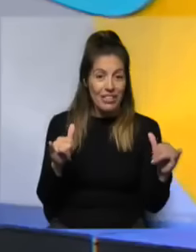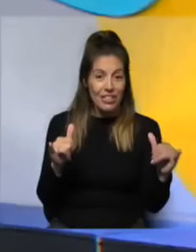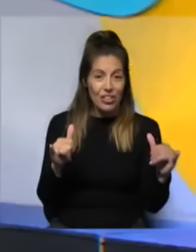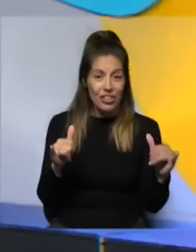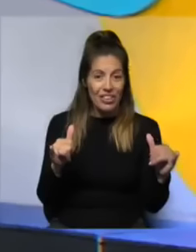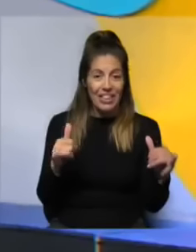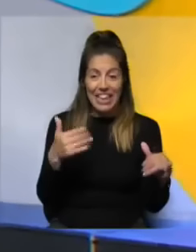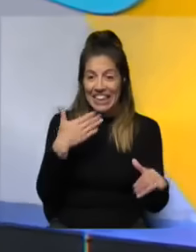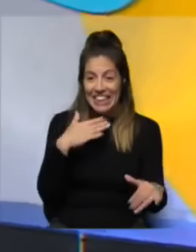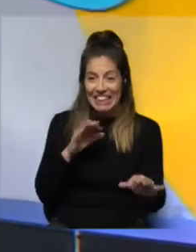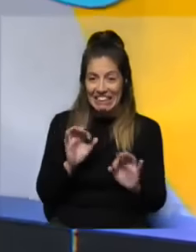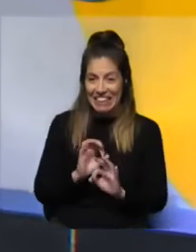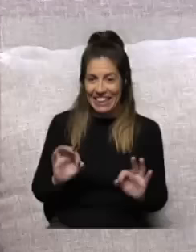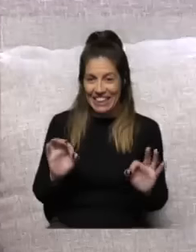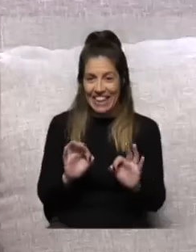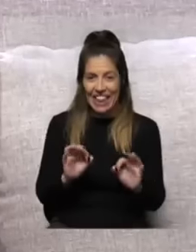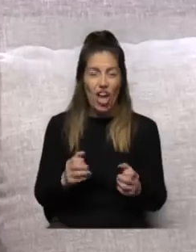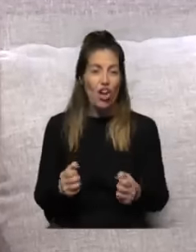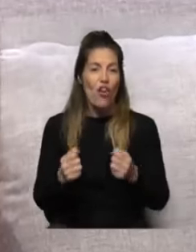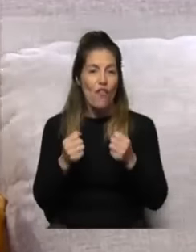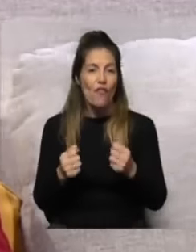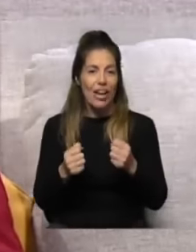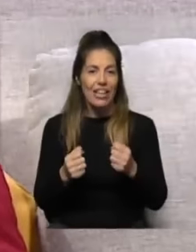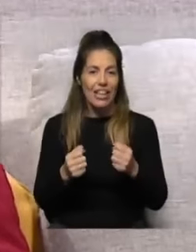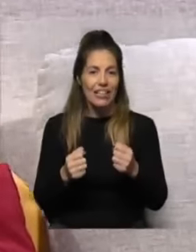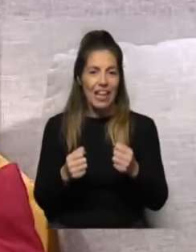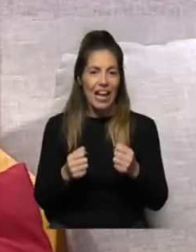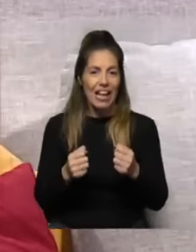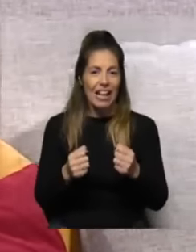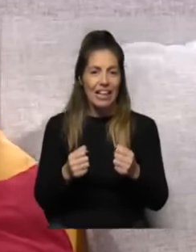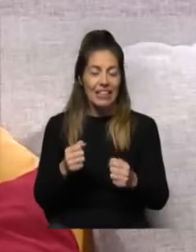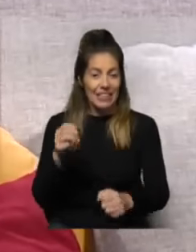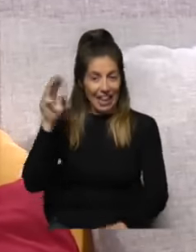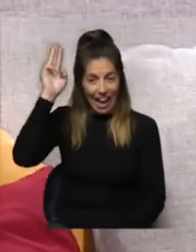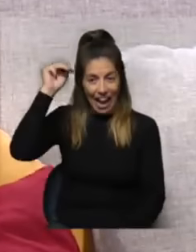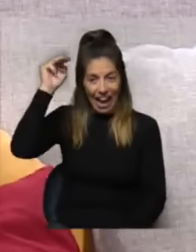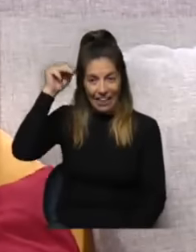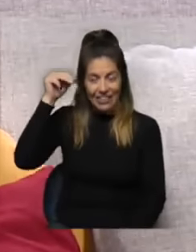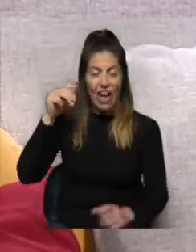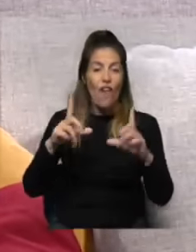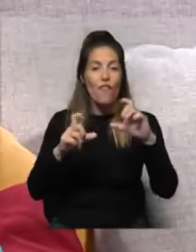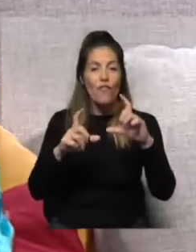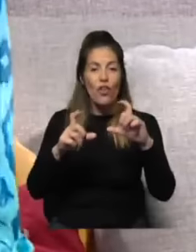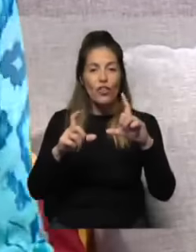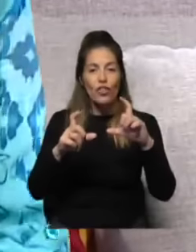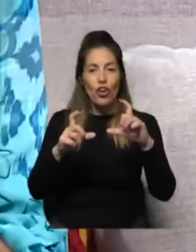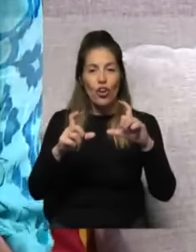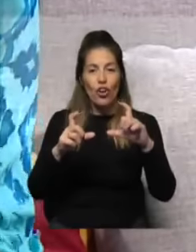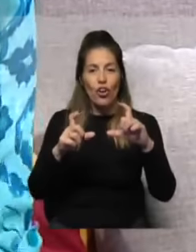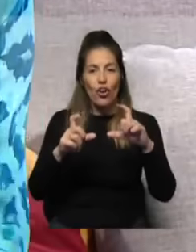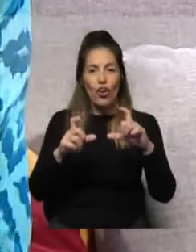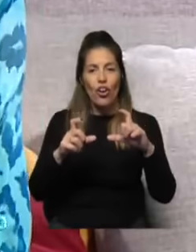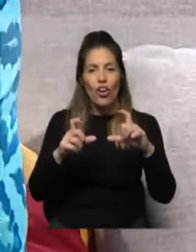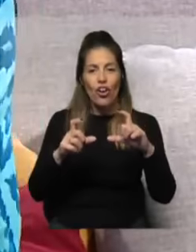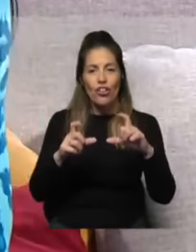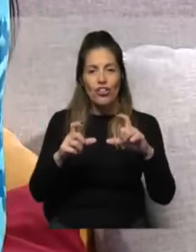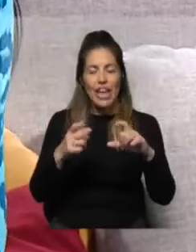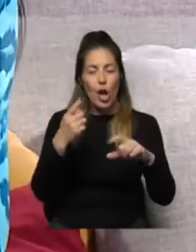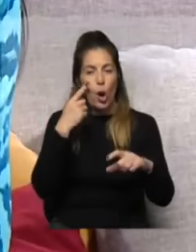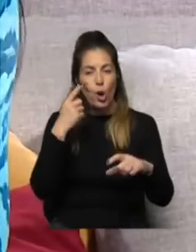Nada. Yo soy fanática de la página de Instagram Fototrampeo, ¿no? Ajá. Que es una página de recuperación,